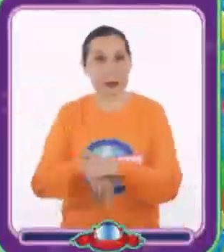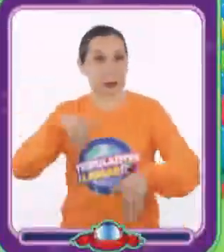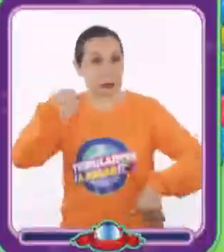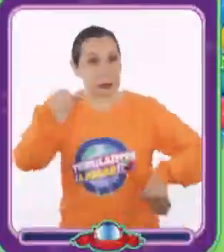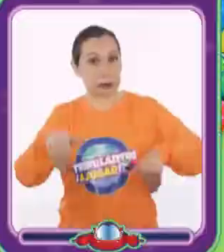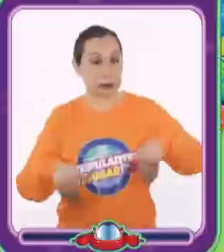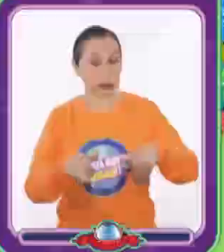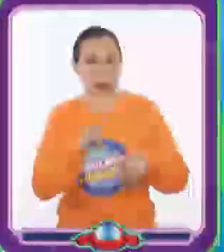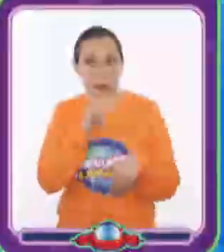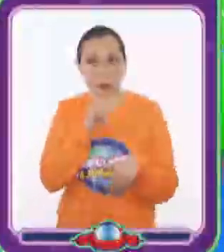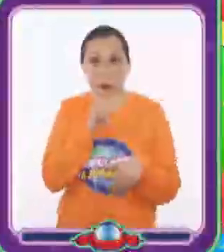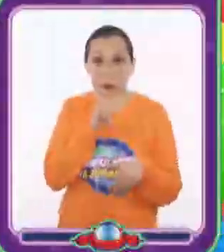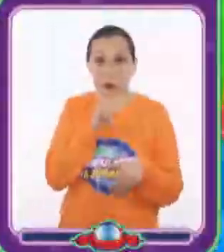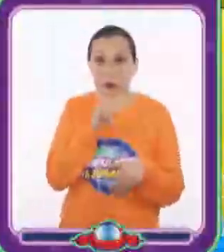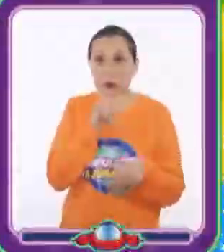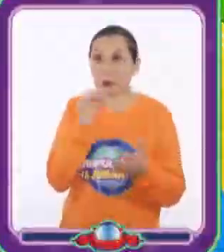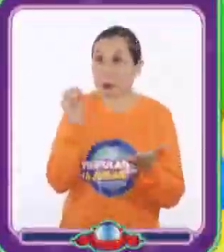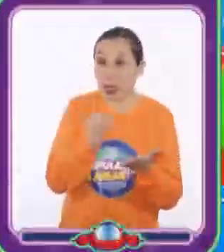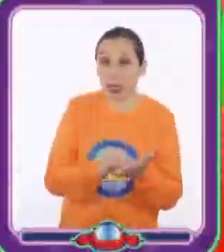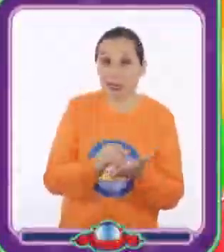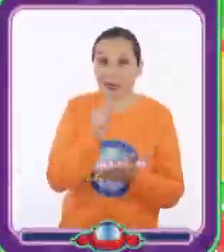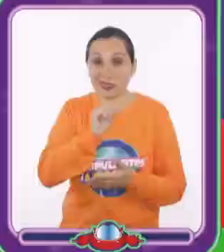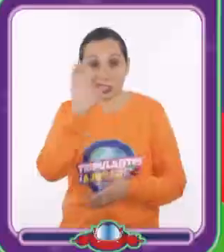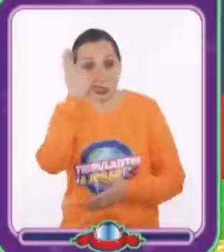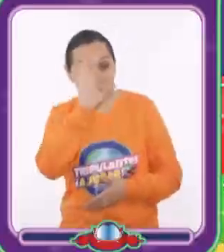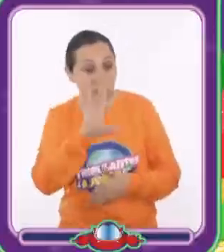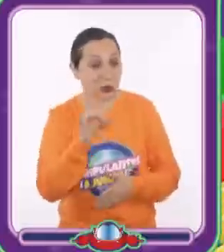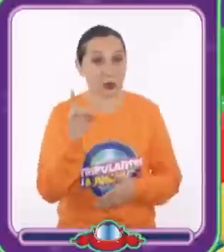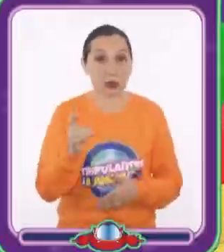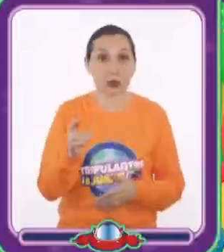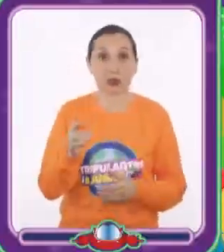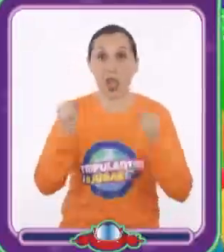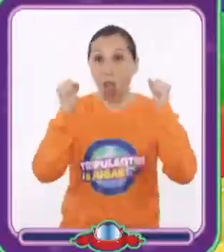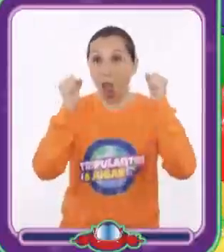pelotas. No sé dónde hay más pelotas, no las encuentro.